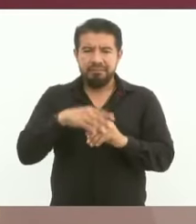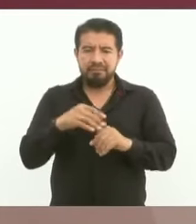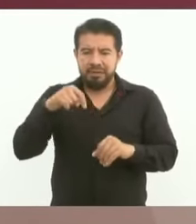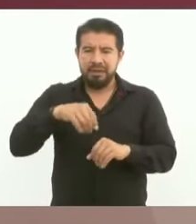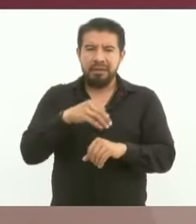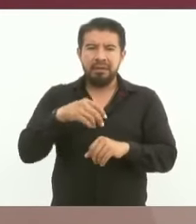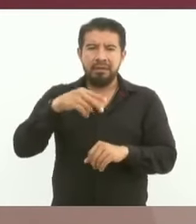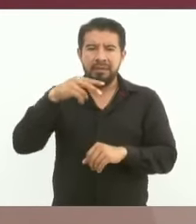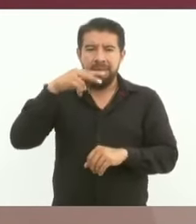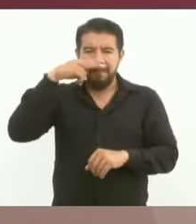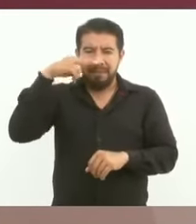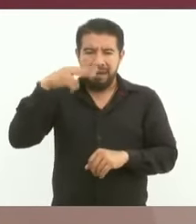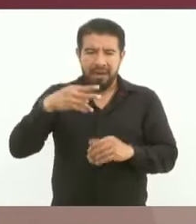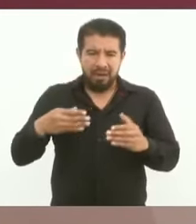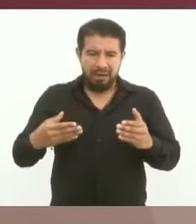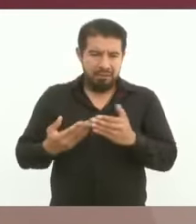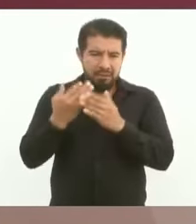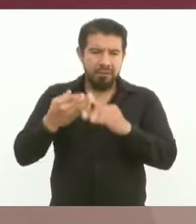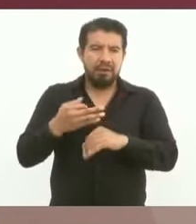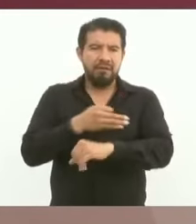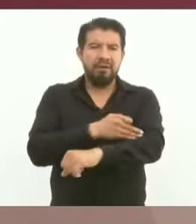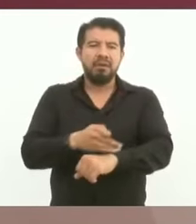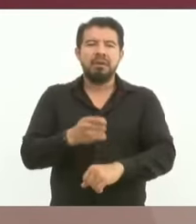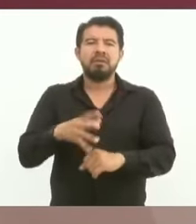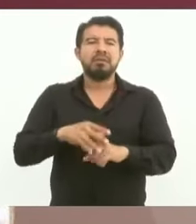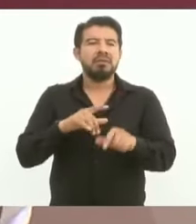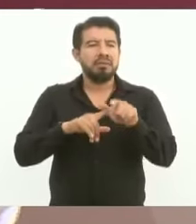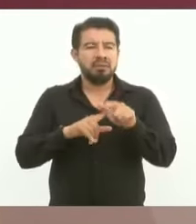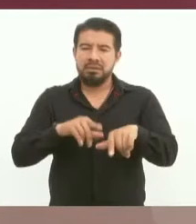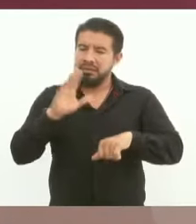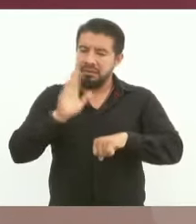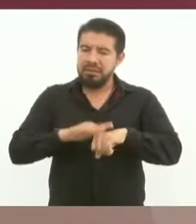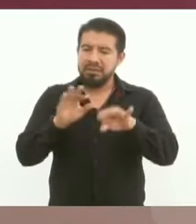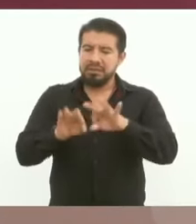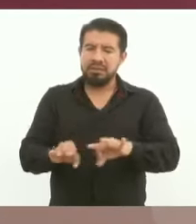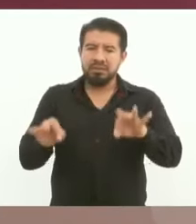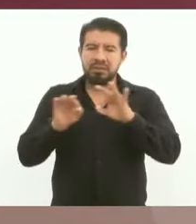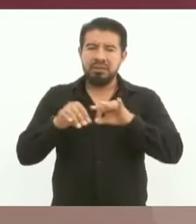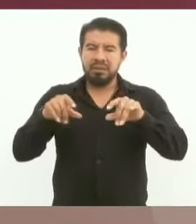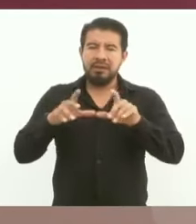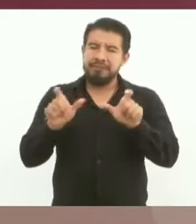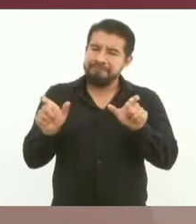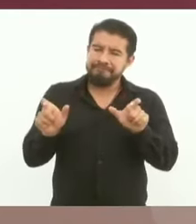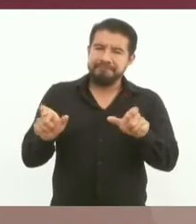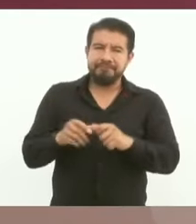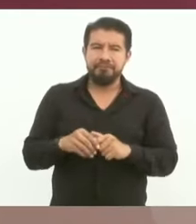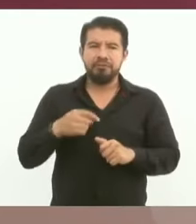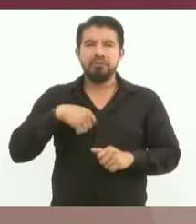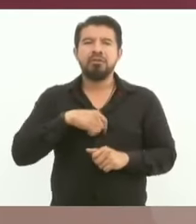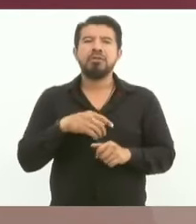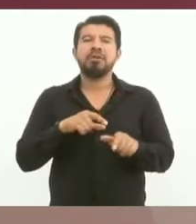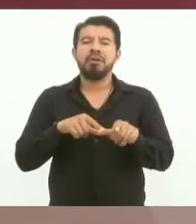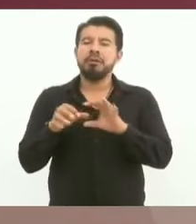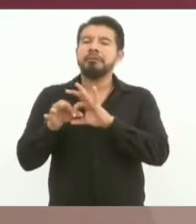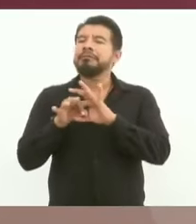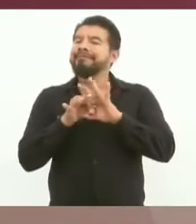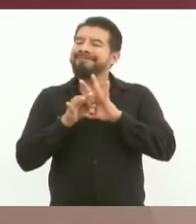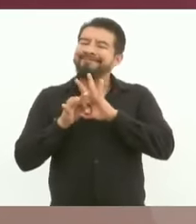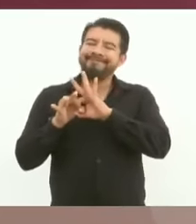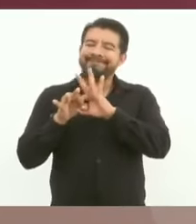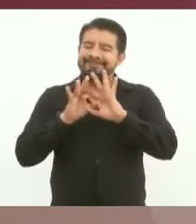institución de seguridad social, la familia, y tenemos que mantener las familias